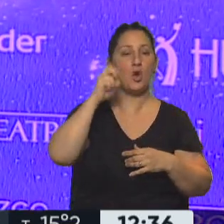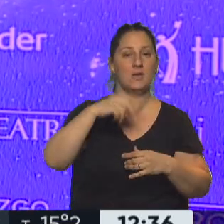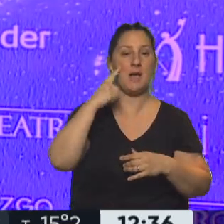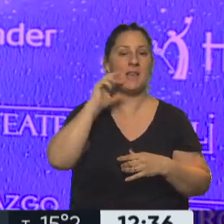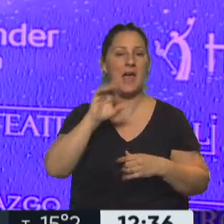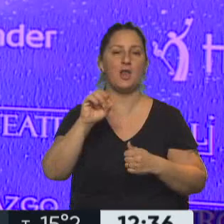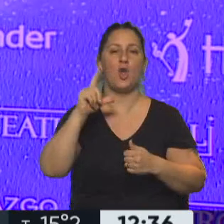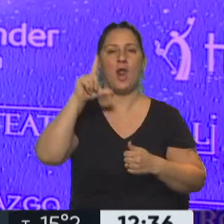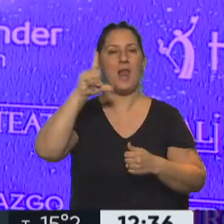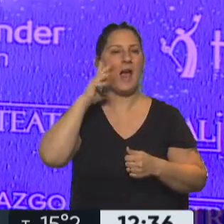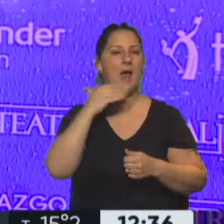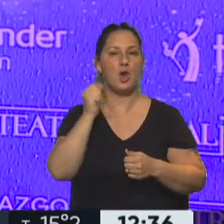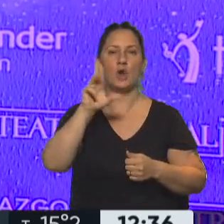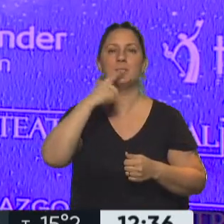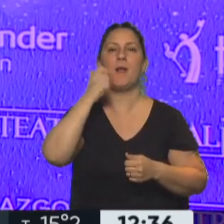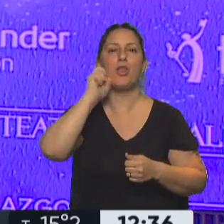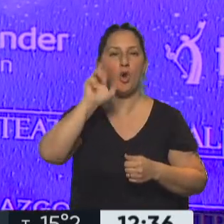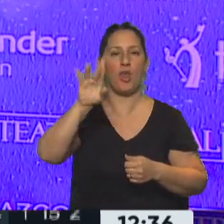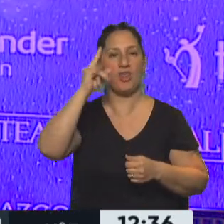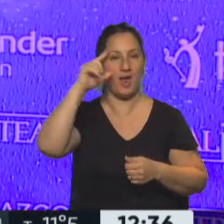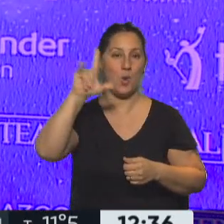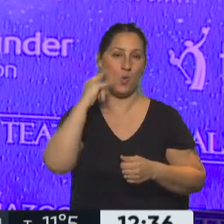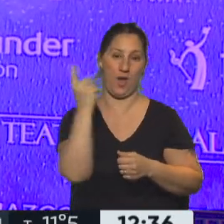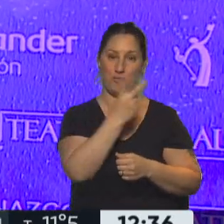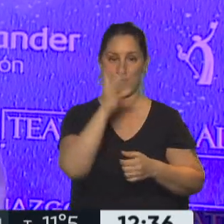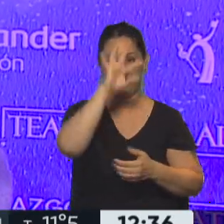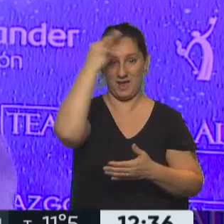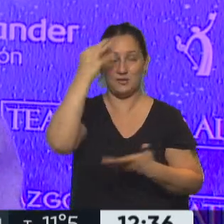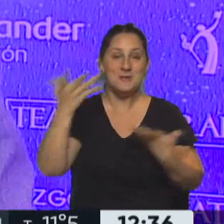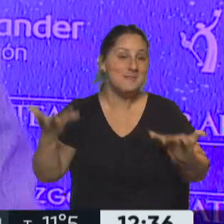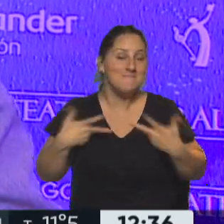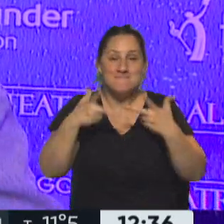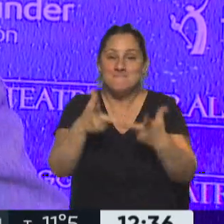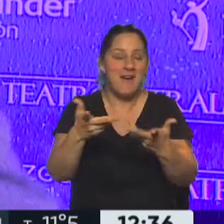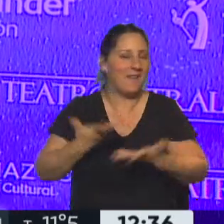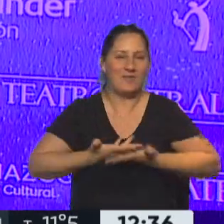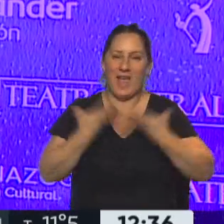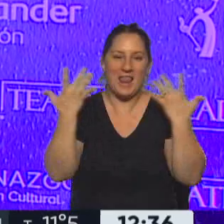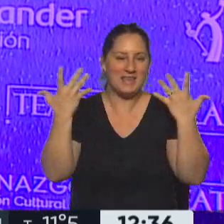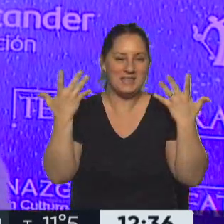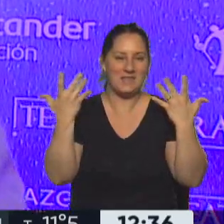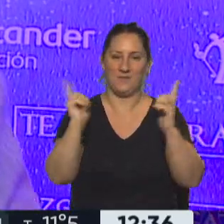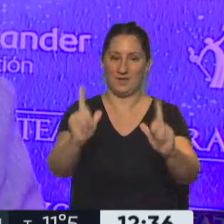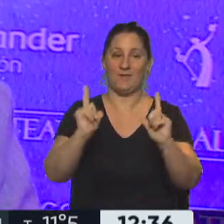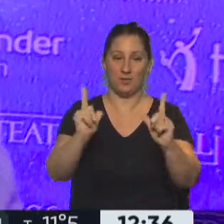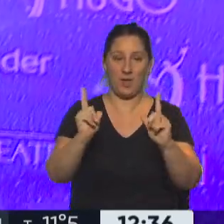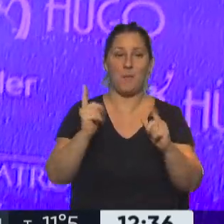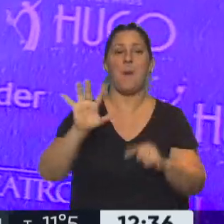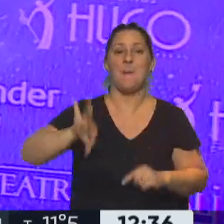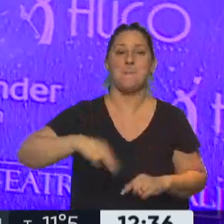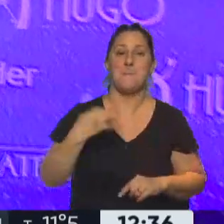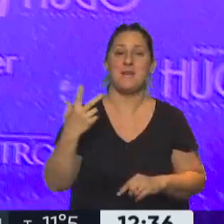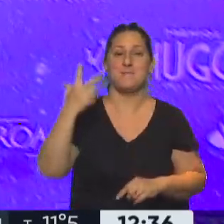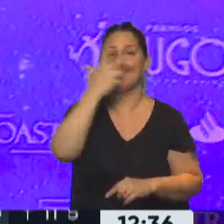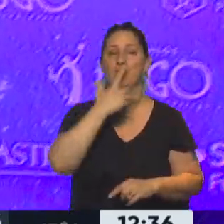Lejano Resplandor de Luna, así que no sé, estoy feliz. Disfrútalo porque son los premios Hugo y es